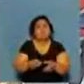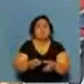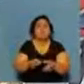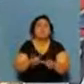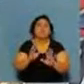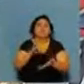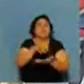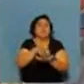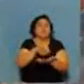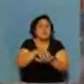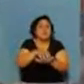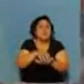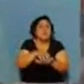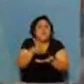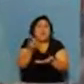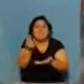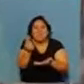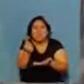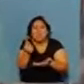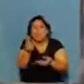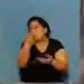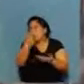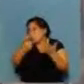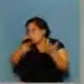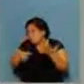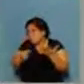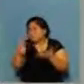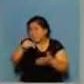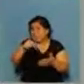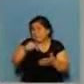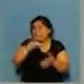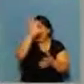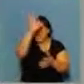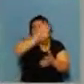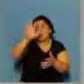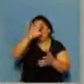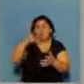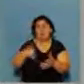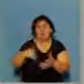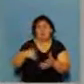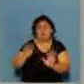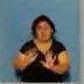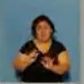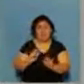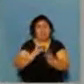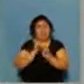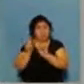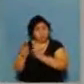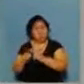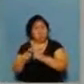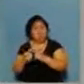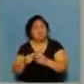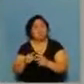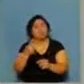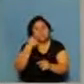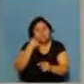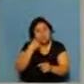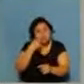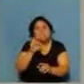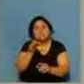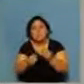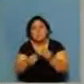que agrega mucho valor en esta región del norte argentino y en tal sentido aplica mucha tecnología, mucha innovación, y tenemos que estar ayornados a